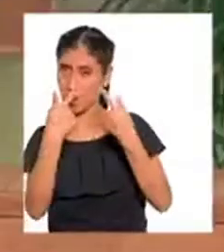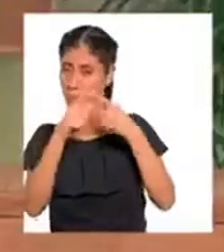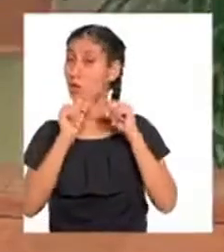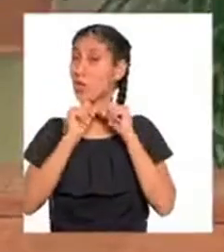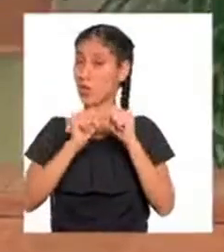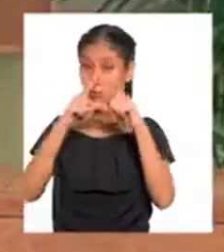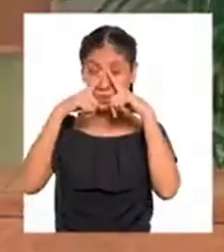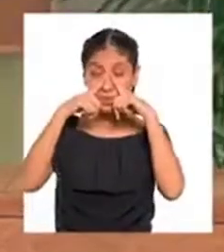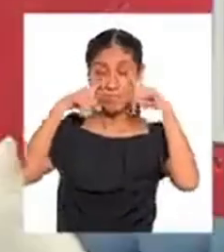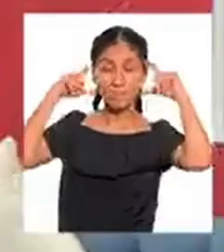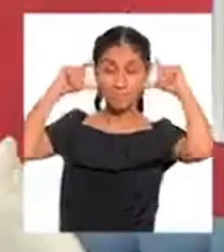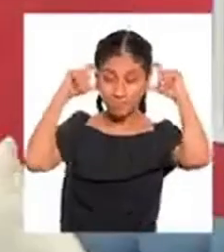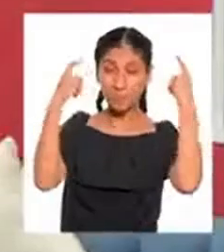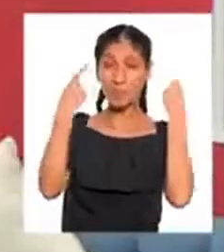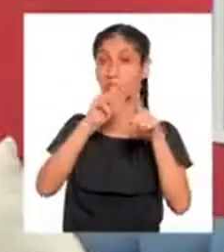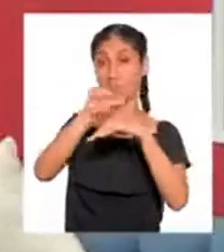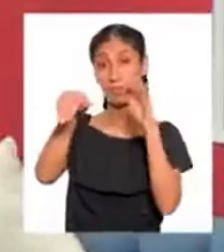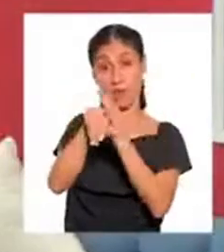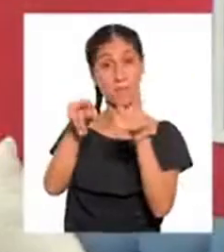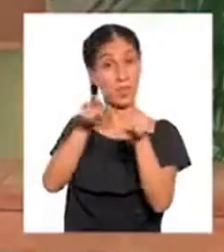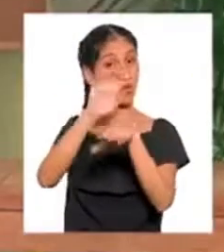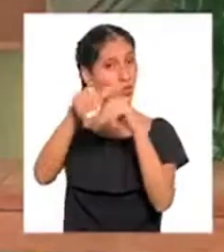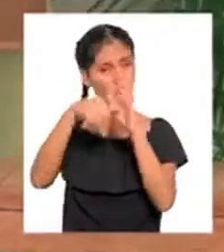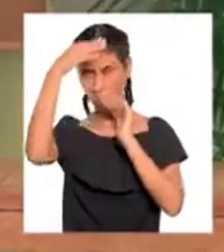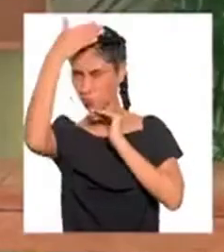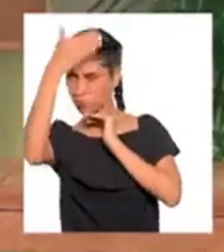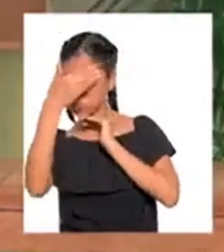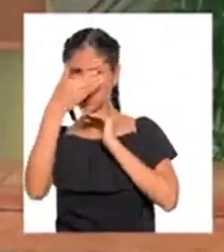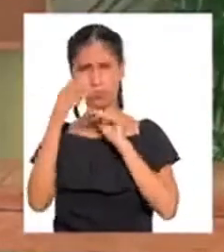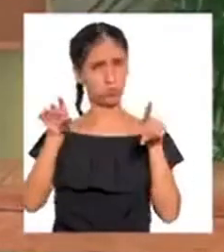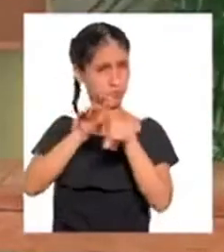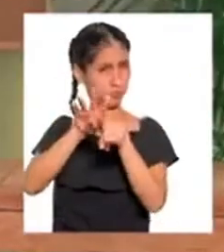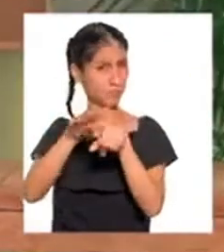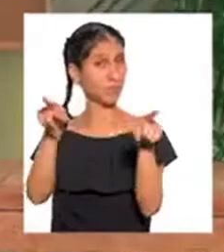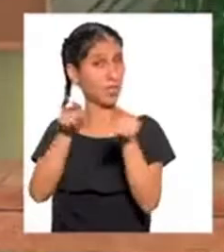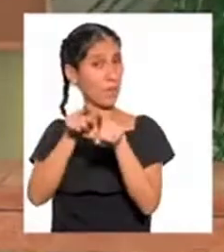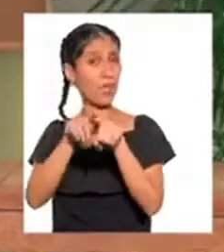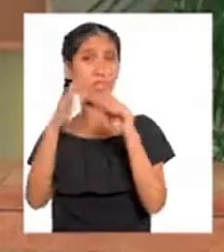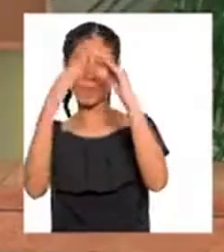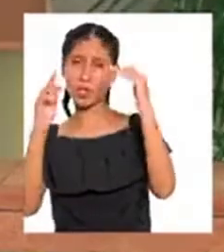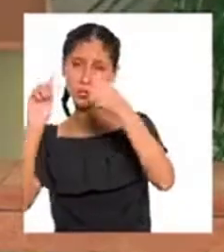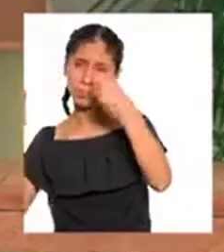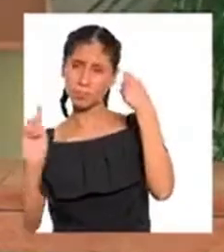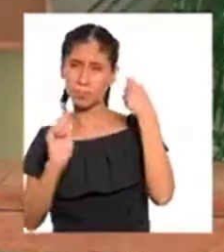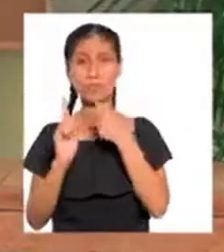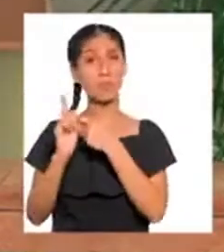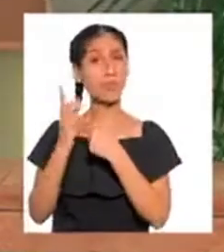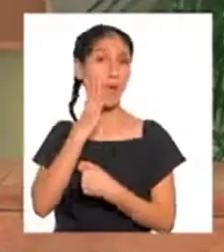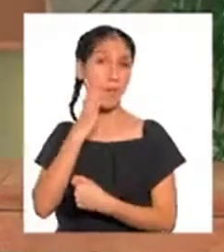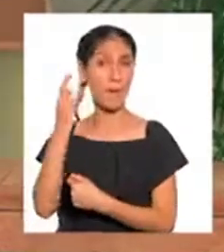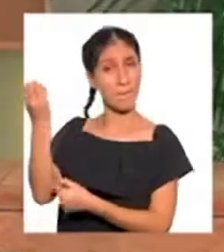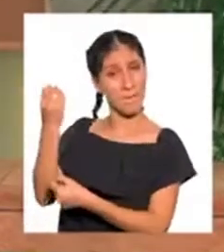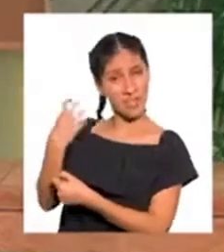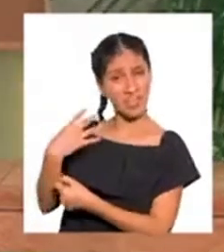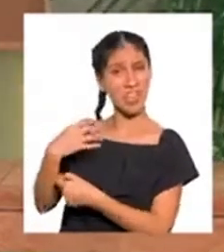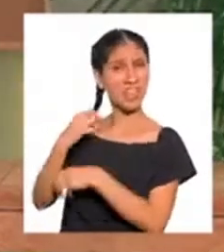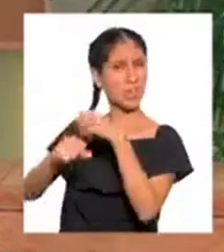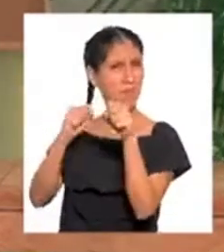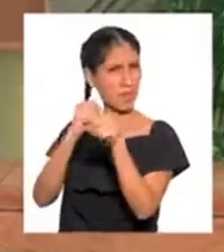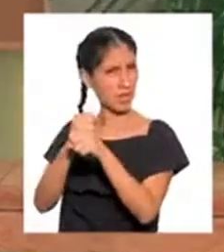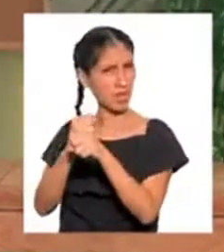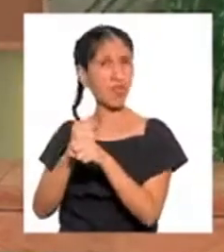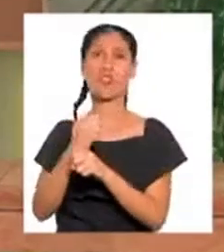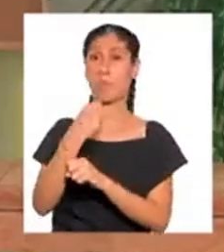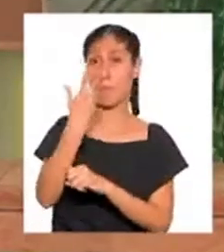mascarilla y todas las medidas de seguridad recomendadas. Sí, y de regreso a mi casa, ella me contaba que entre los años 80 y 2000